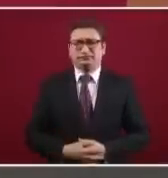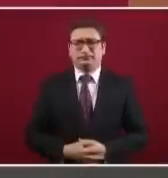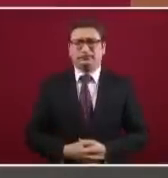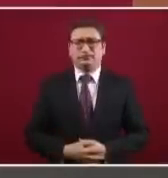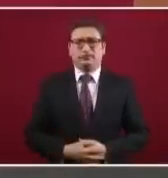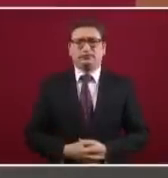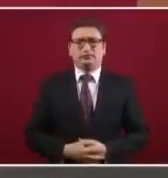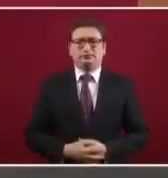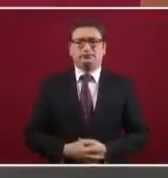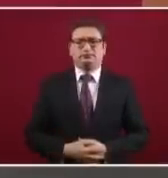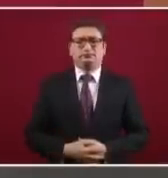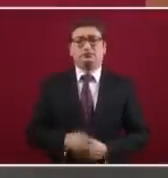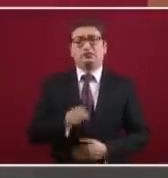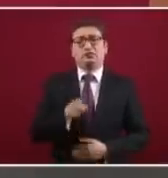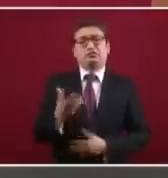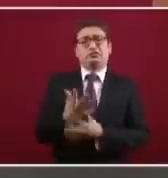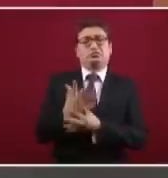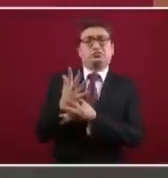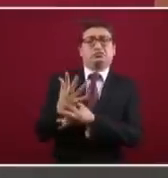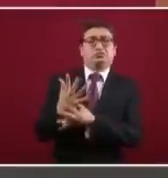con decir